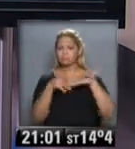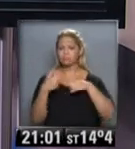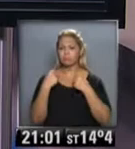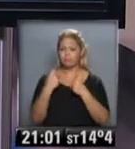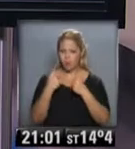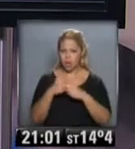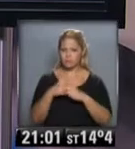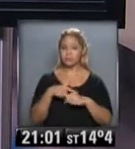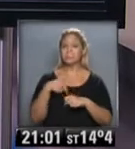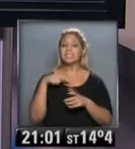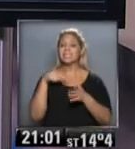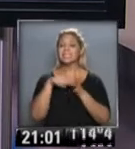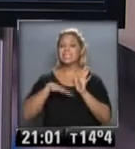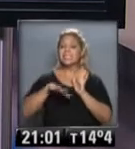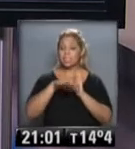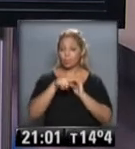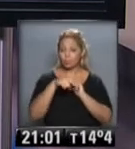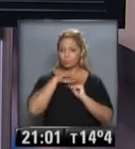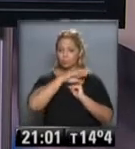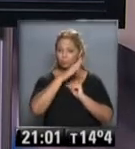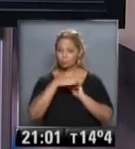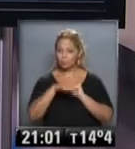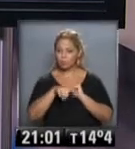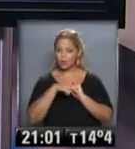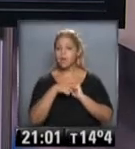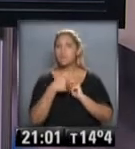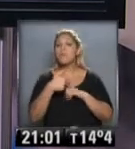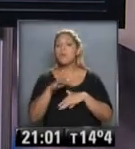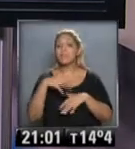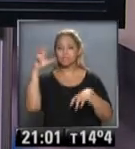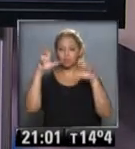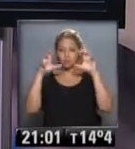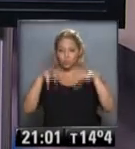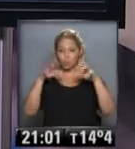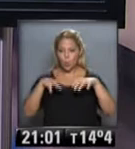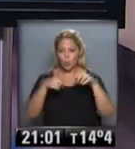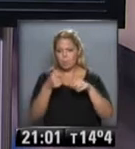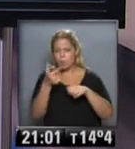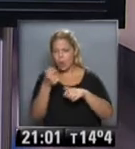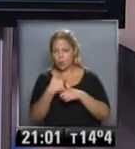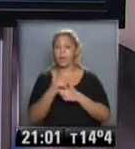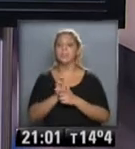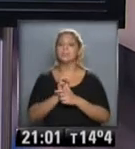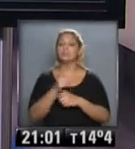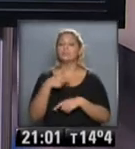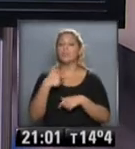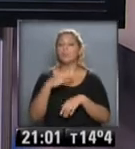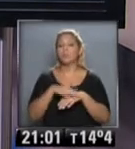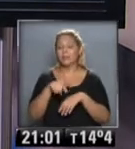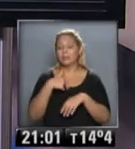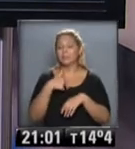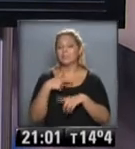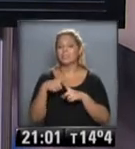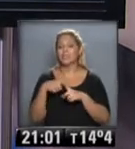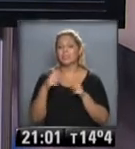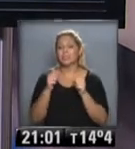fuertes que van a afectar el centro y norte de la región patagónica, además con la probabilidad de precipitaciones en forma aislada, lo que dejará una muy baja